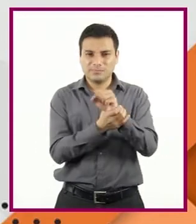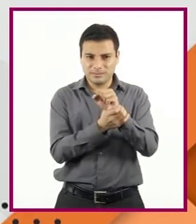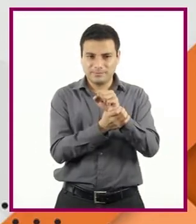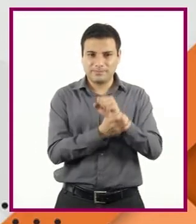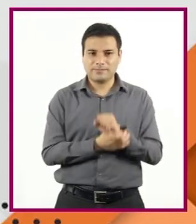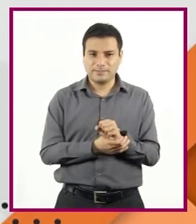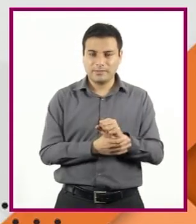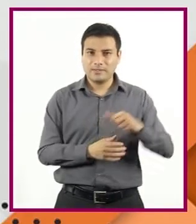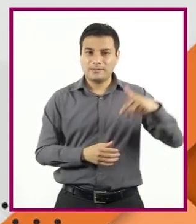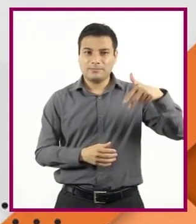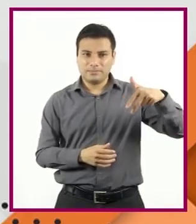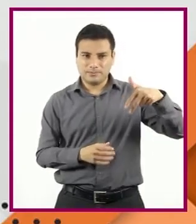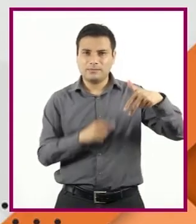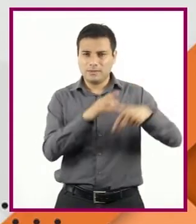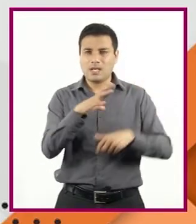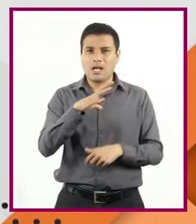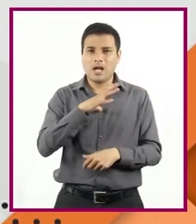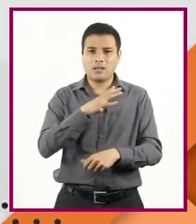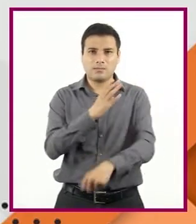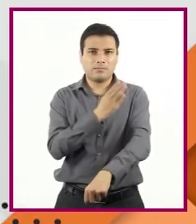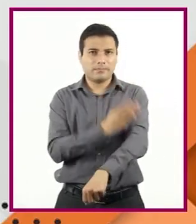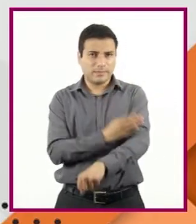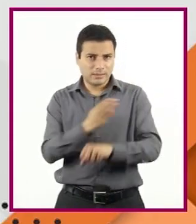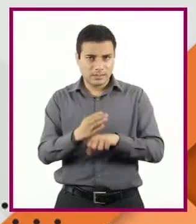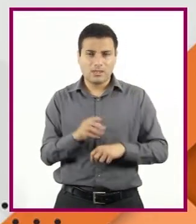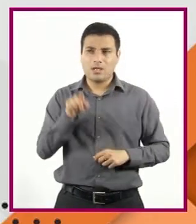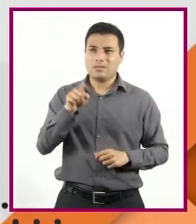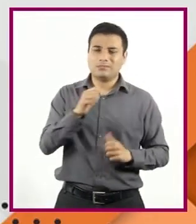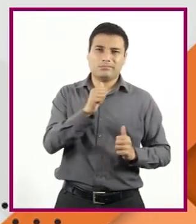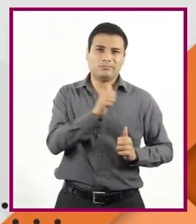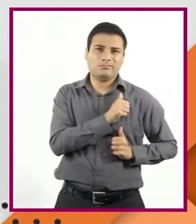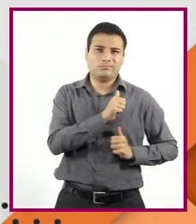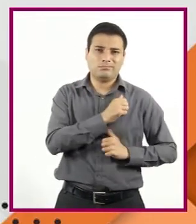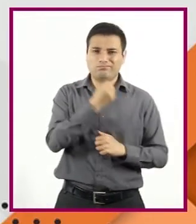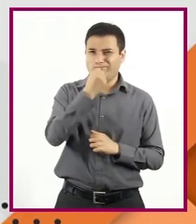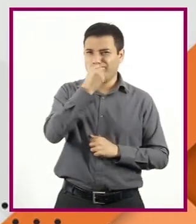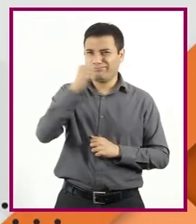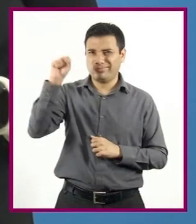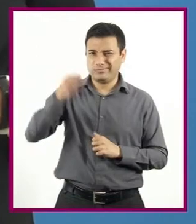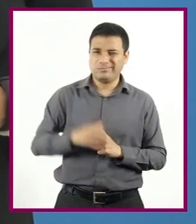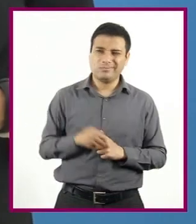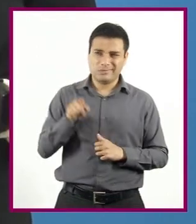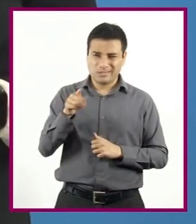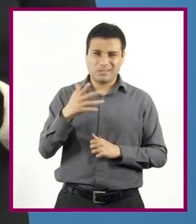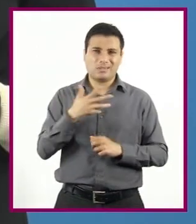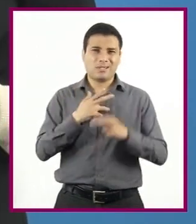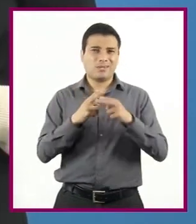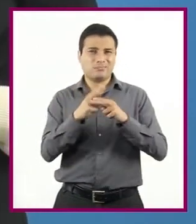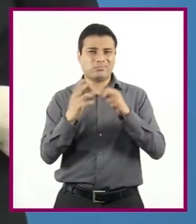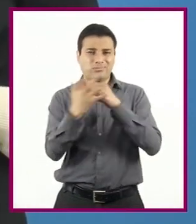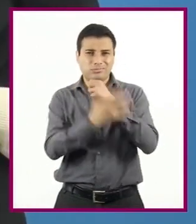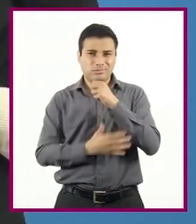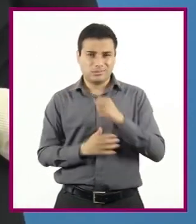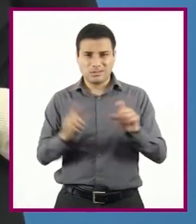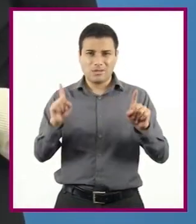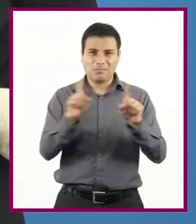o una vara, debiendo enfrentar a algún guerrero destacado ataviado con todas sus armas. Debido a las pocas probabilidades